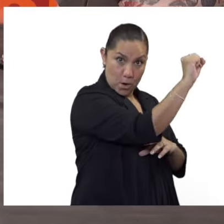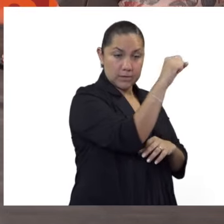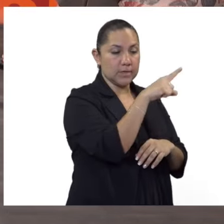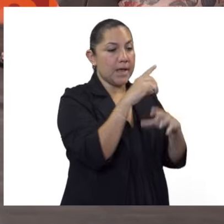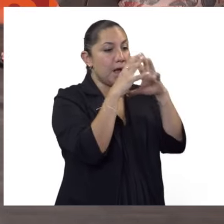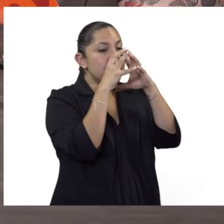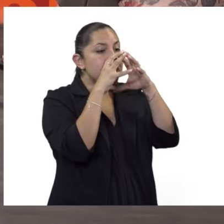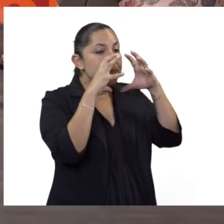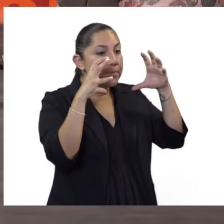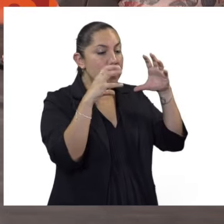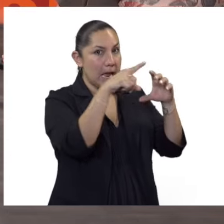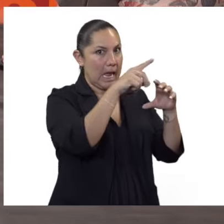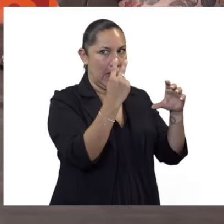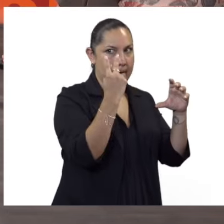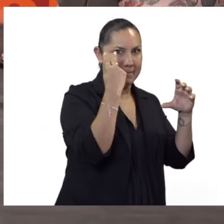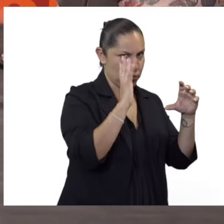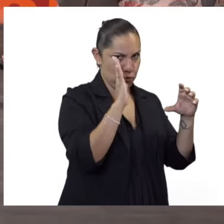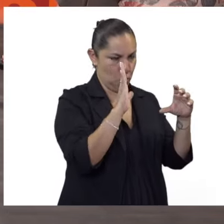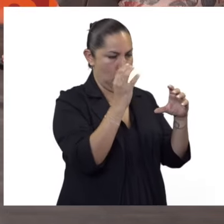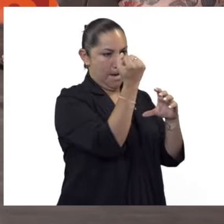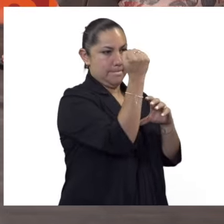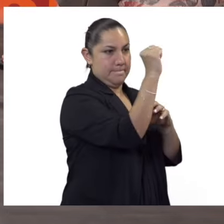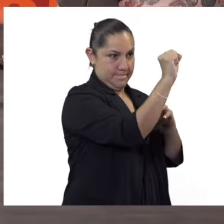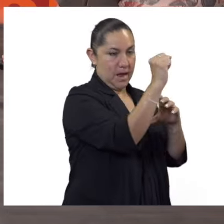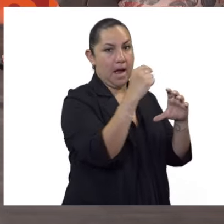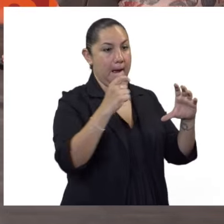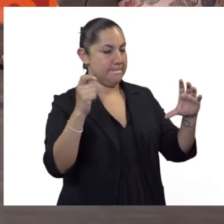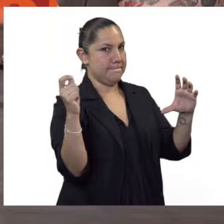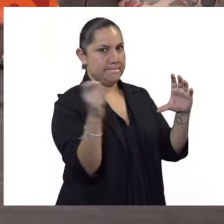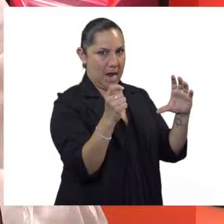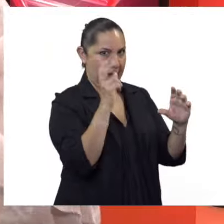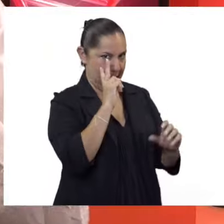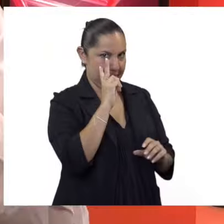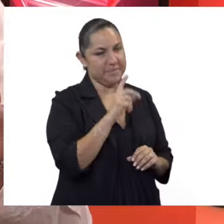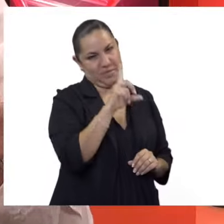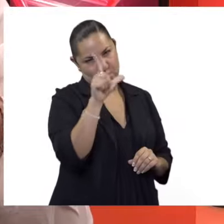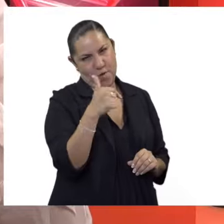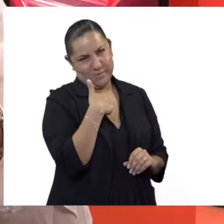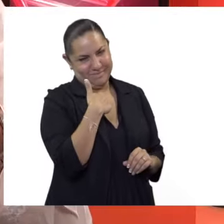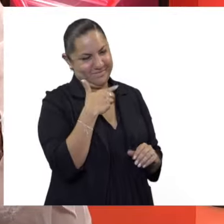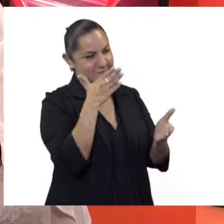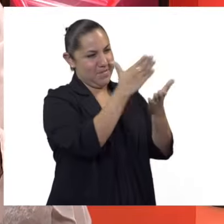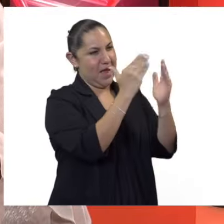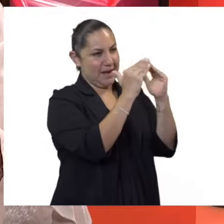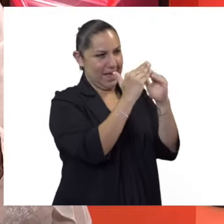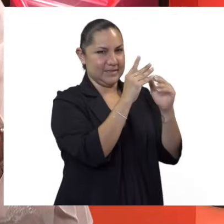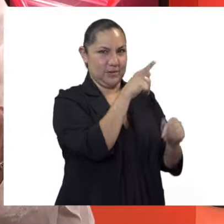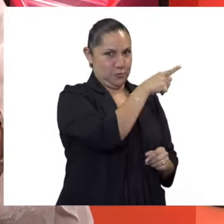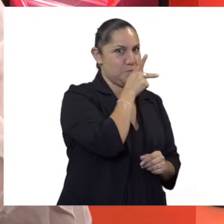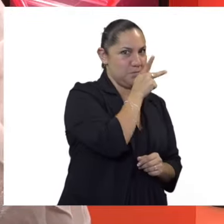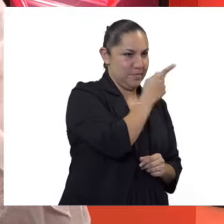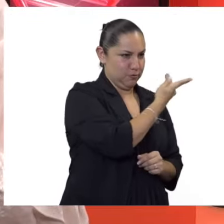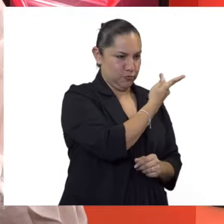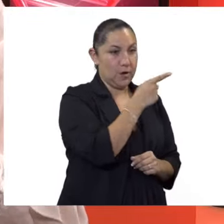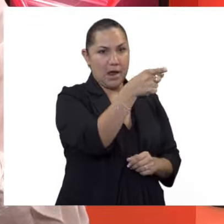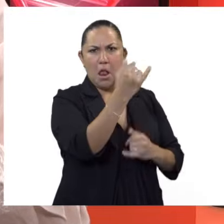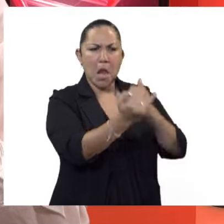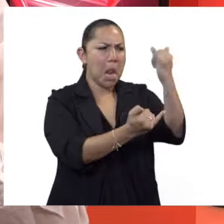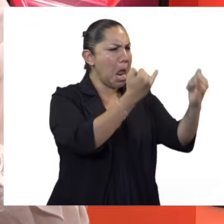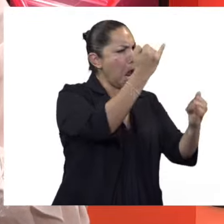detrás que él no te vea y Entonces al llegar a casa con su papá eso hicimos inflamos un globo él